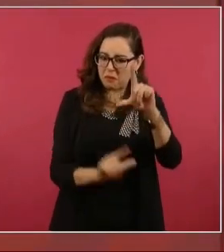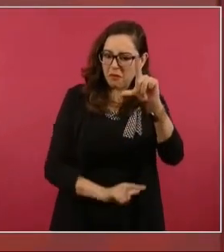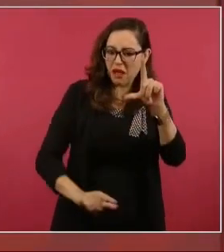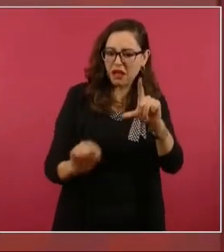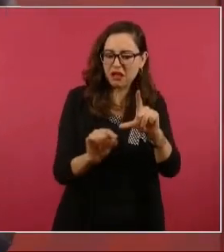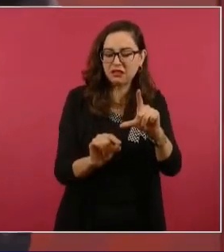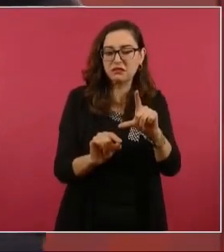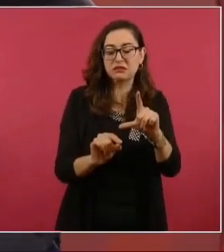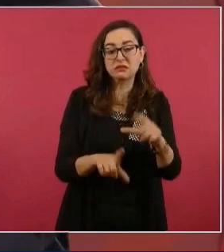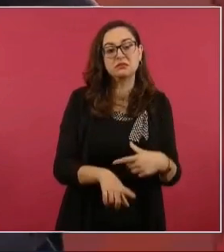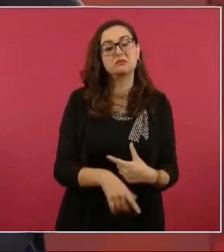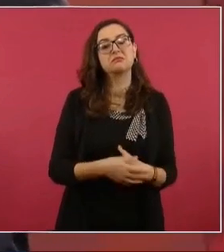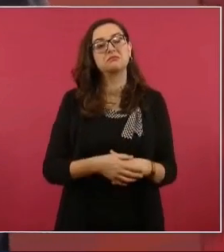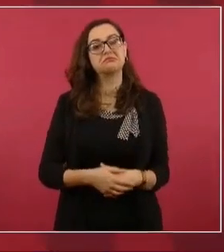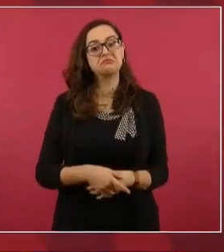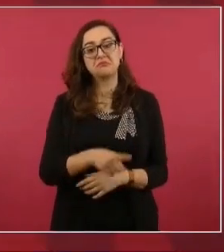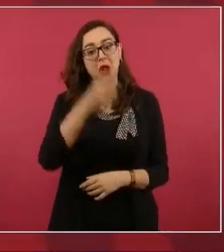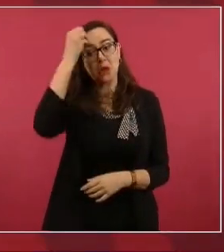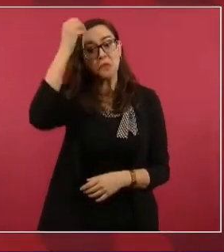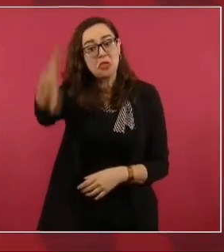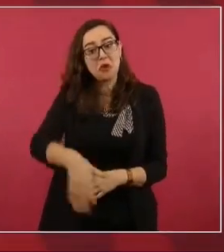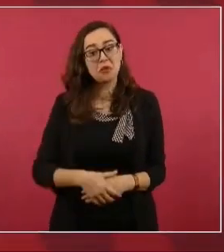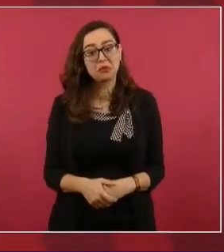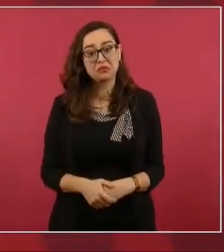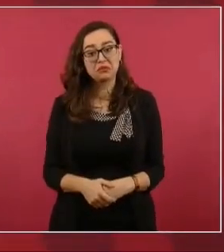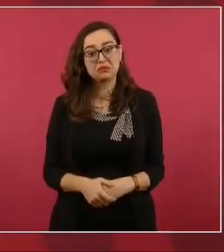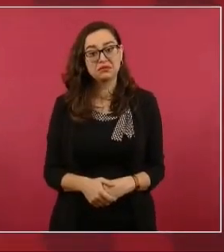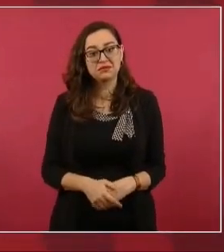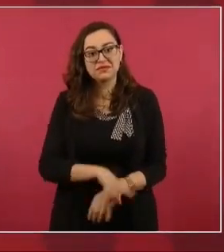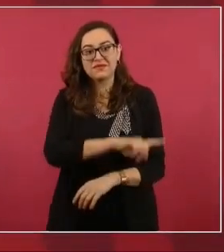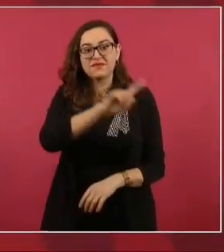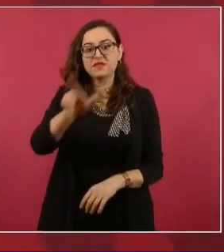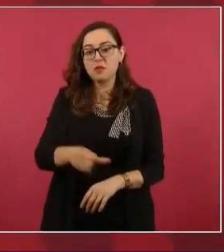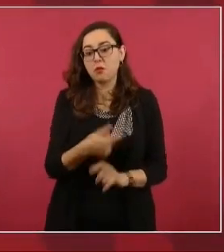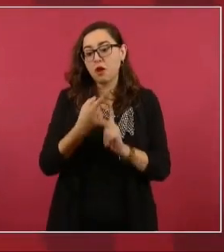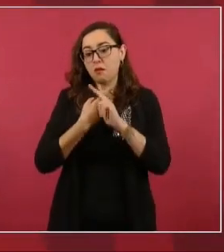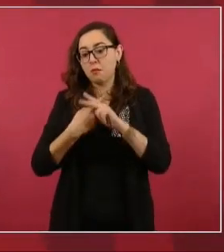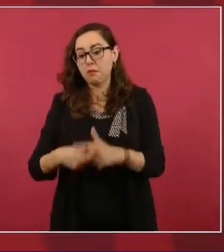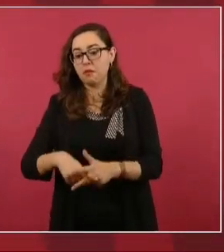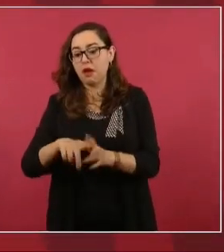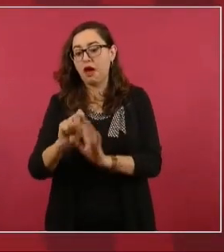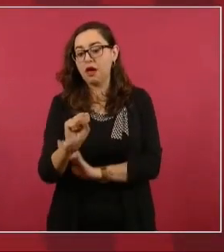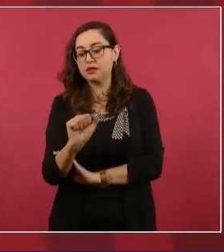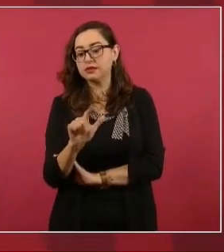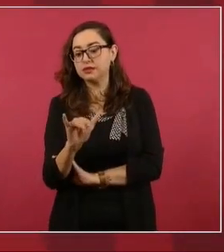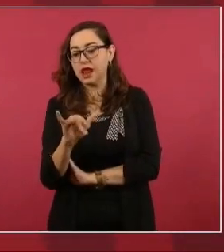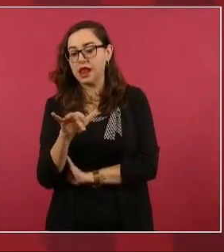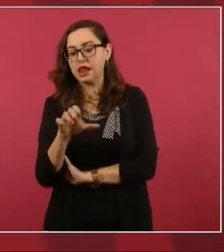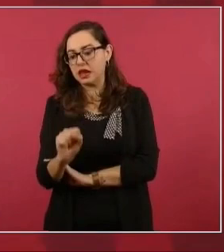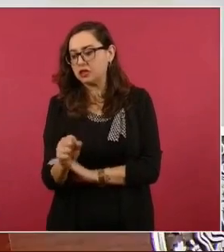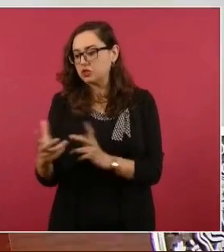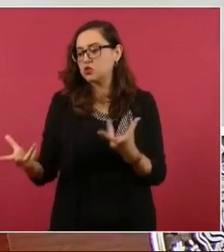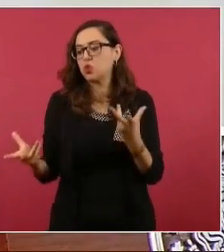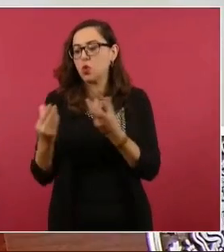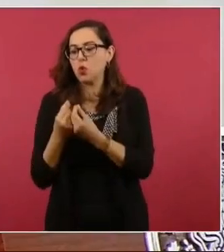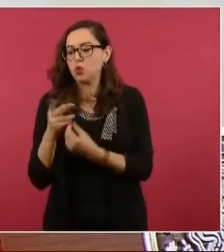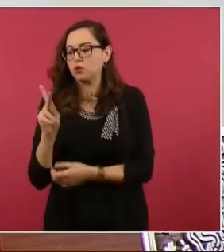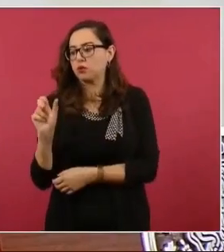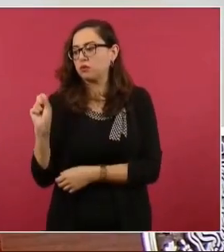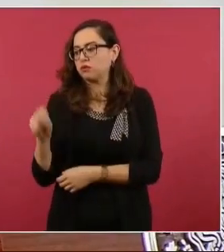y comienza un proceso o intensifica el proceso de